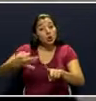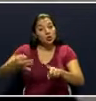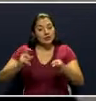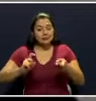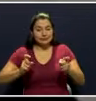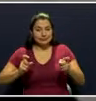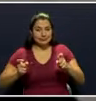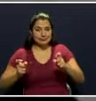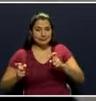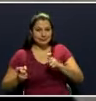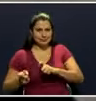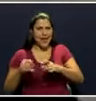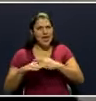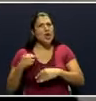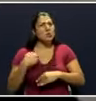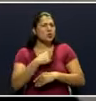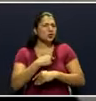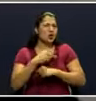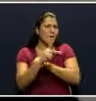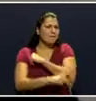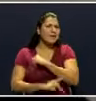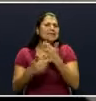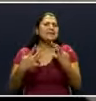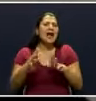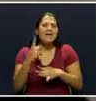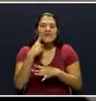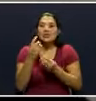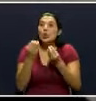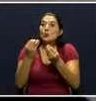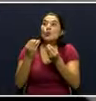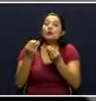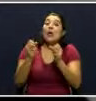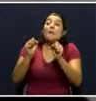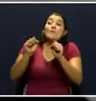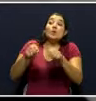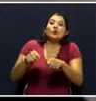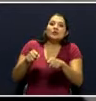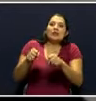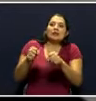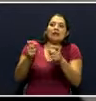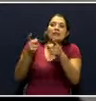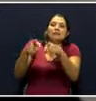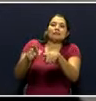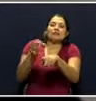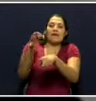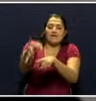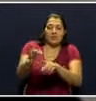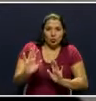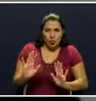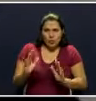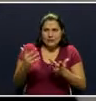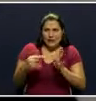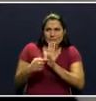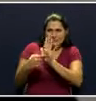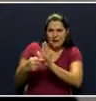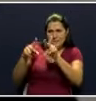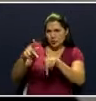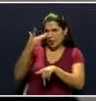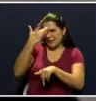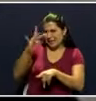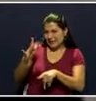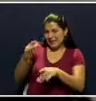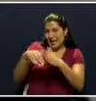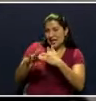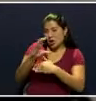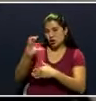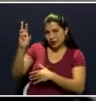En nuestro país hemos visto muchísimos modelos que han presentado personas muy importantes de nuestro país, intelectuales muy importantes. Sin